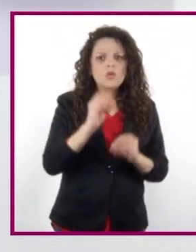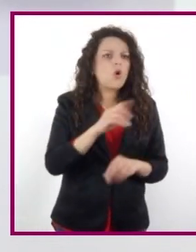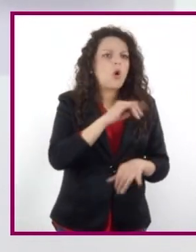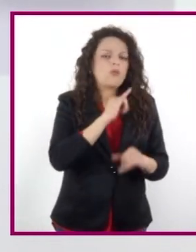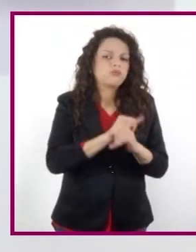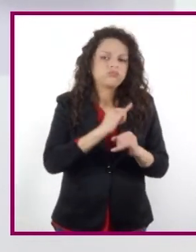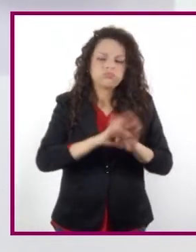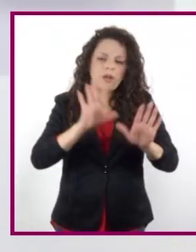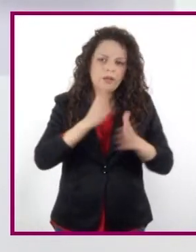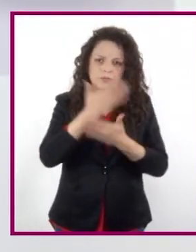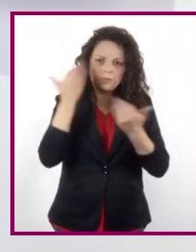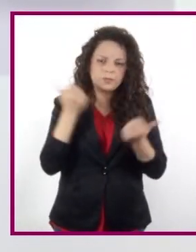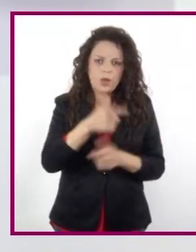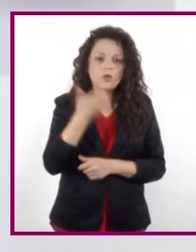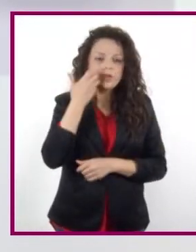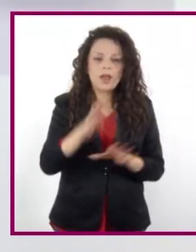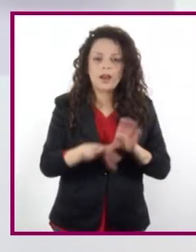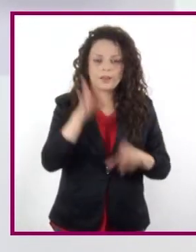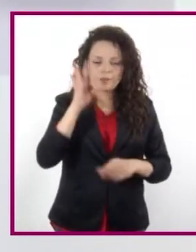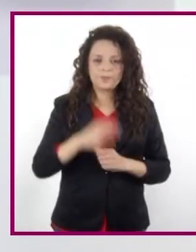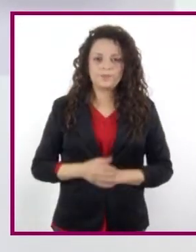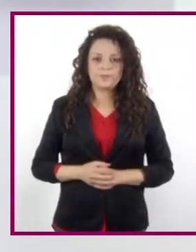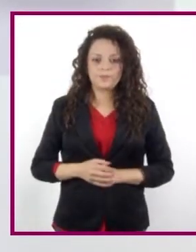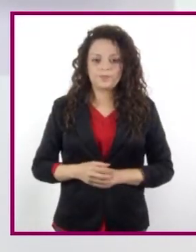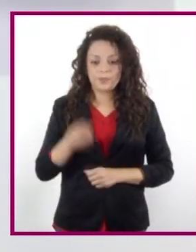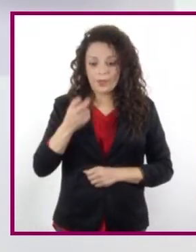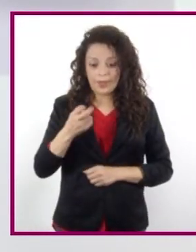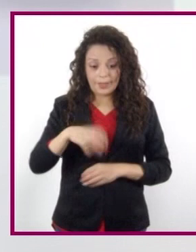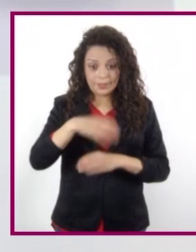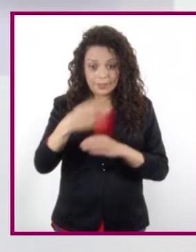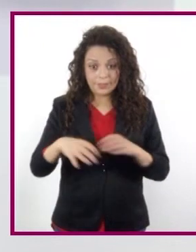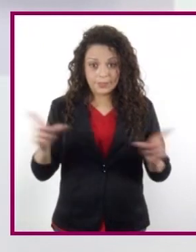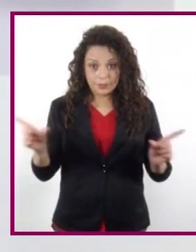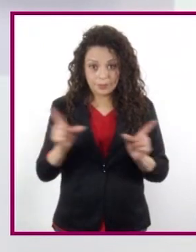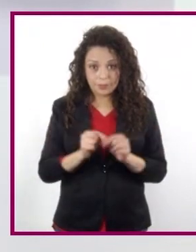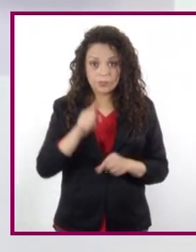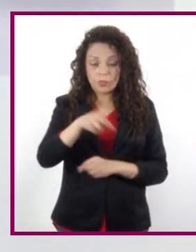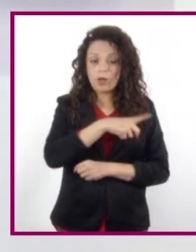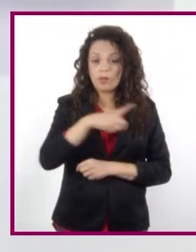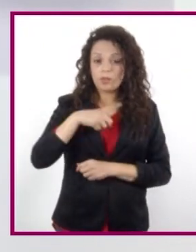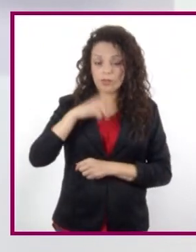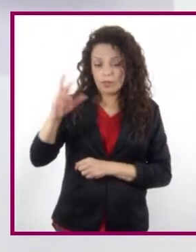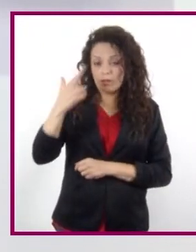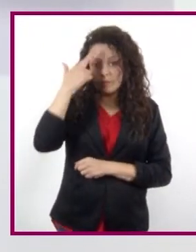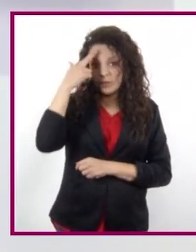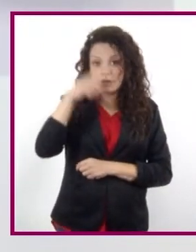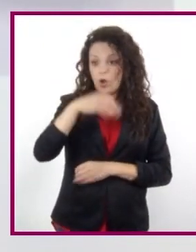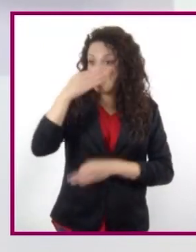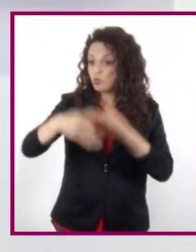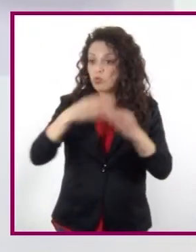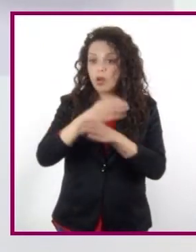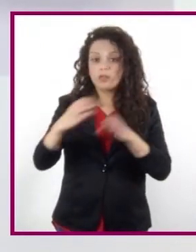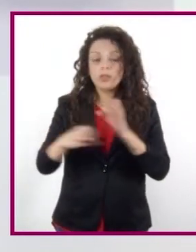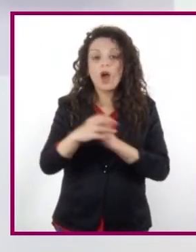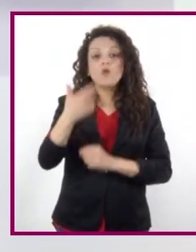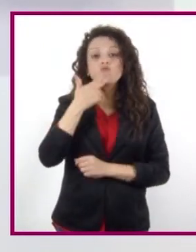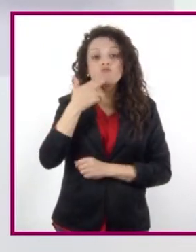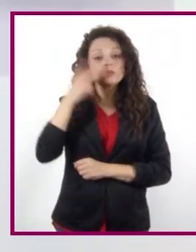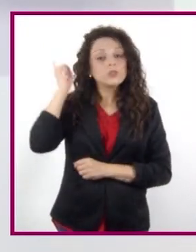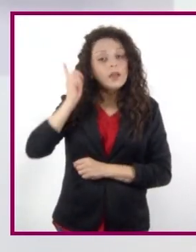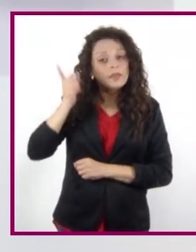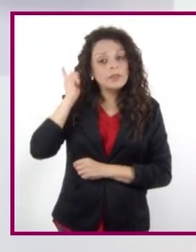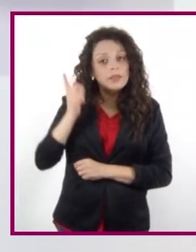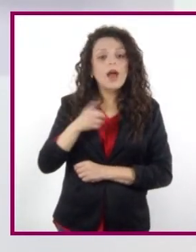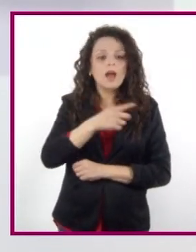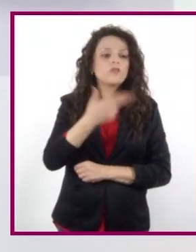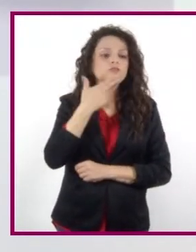para concluir esta sesión, tengan presente que todas las máquinas y objetos que utilizamos diariamente tienen usos específicos